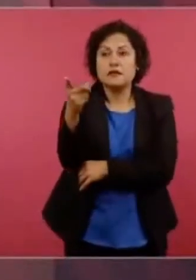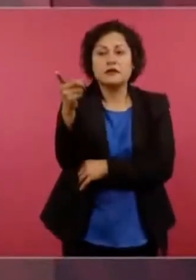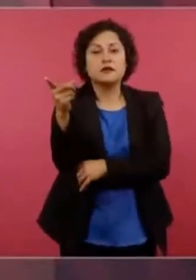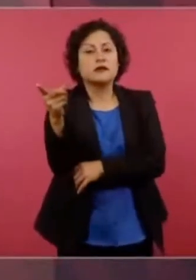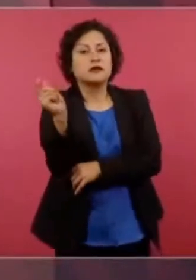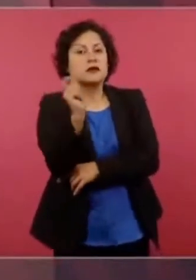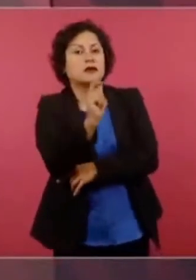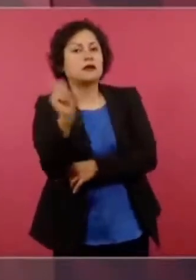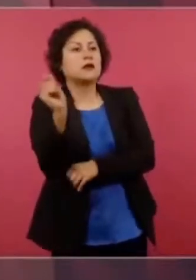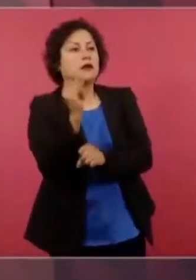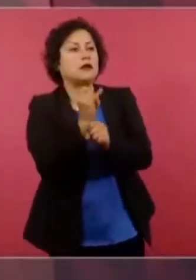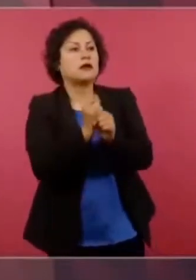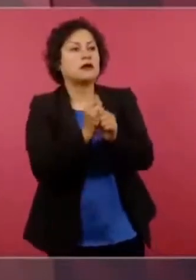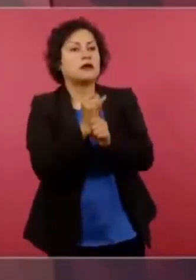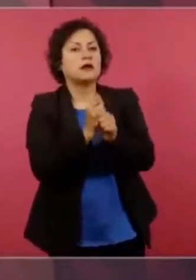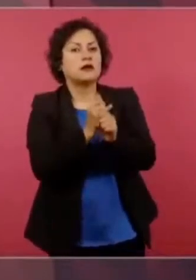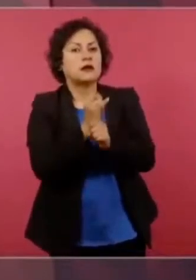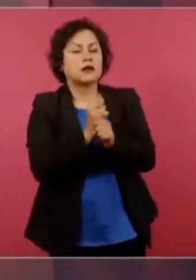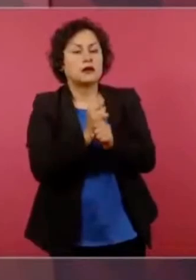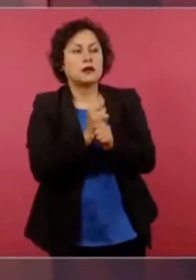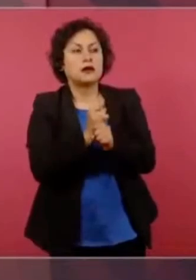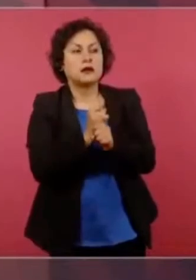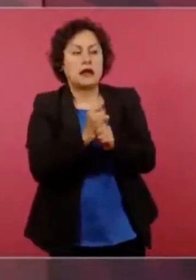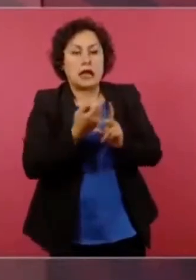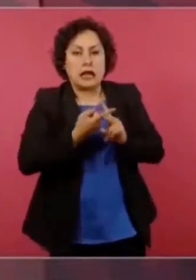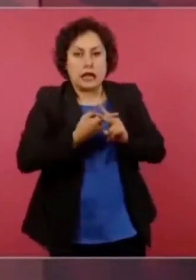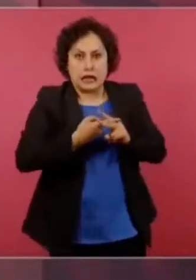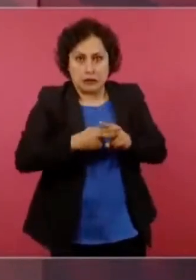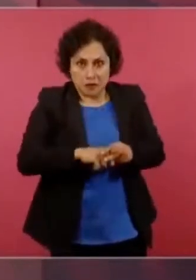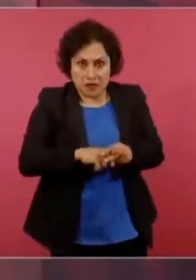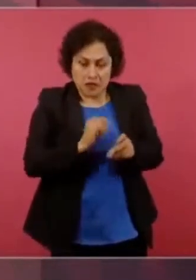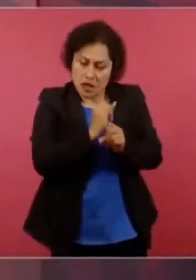y el peritaje habla de eso desde el inicio,